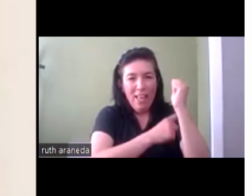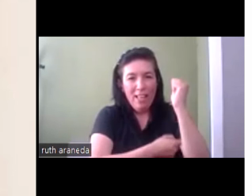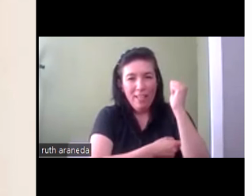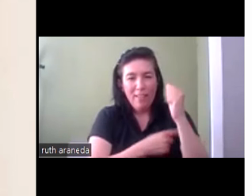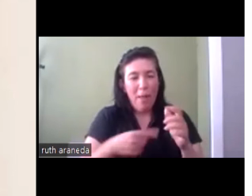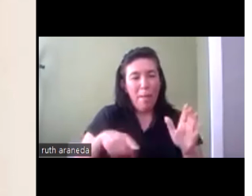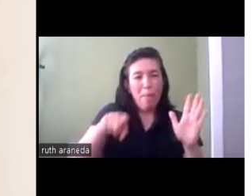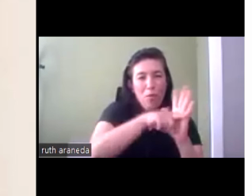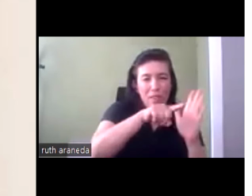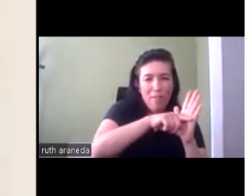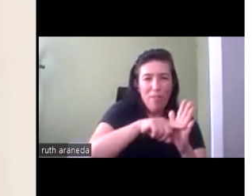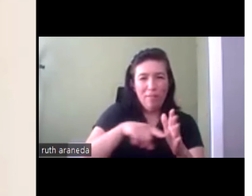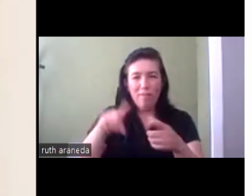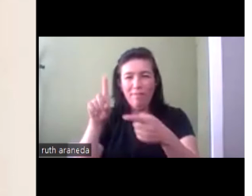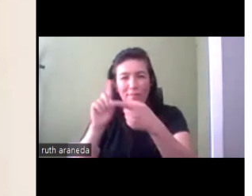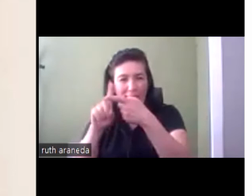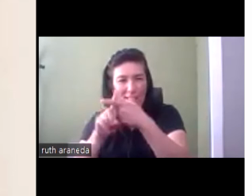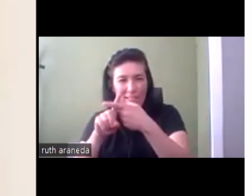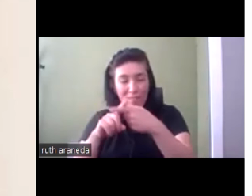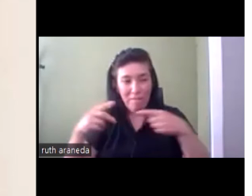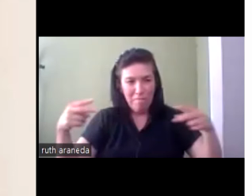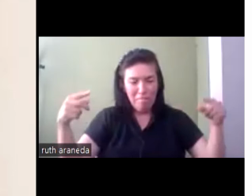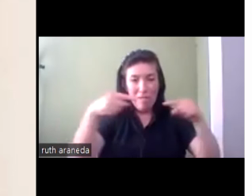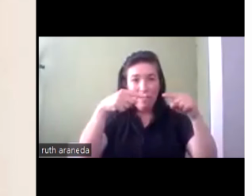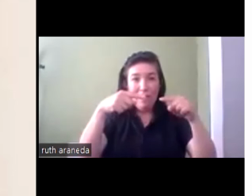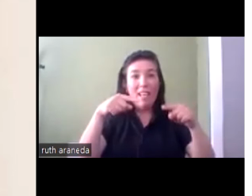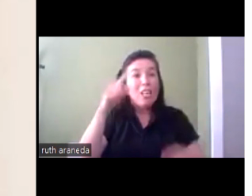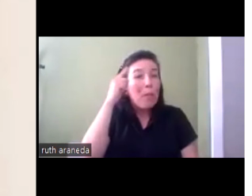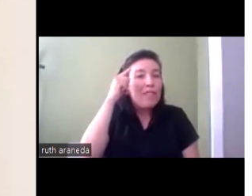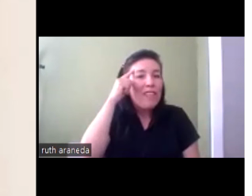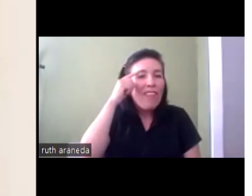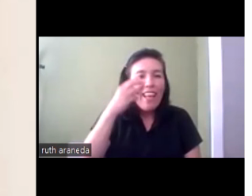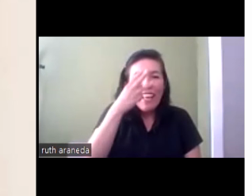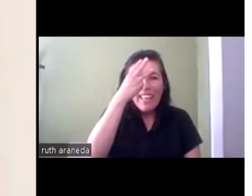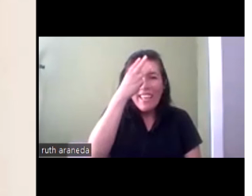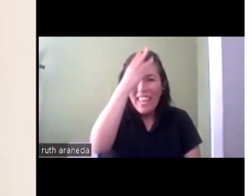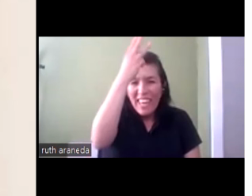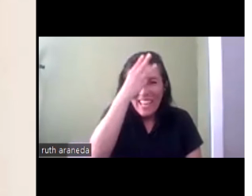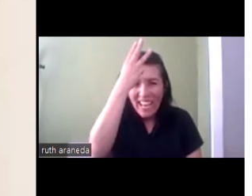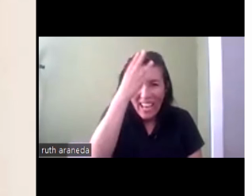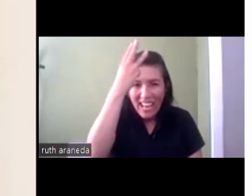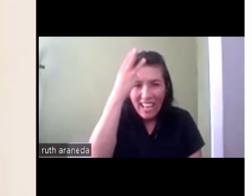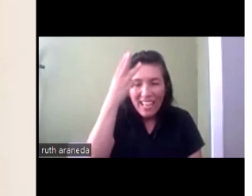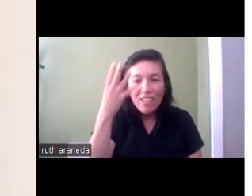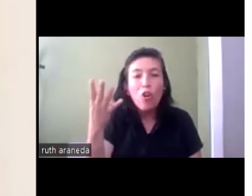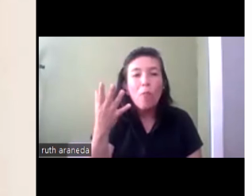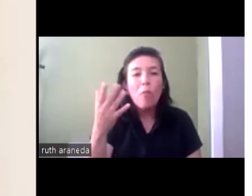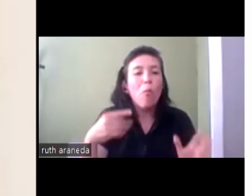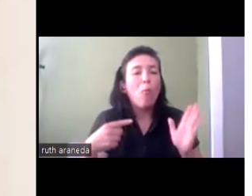opuestas. ¿Ya? Toda esta visión o cómo se estructura el mundo incaico se refleja en la alfarería.